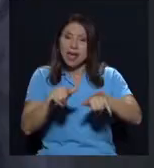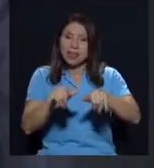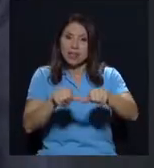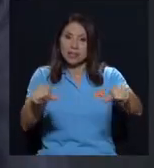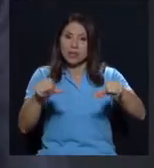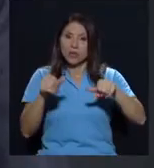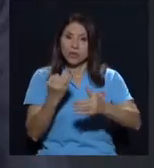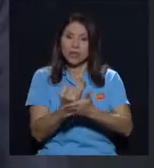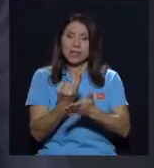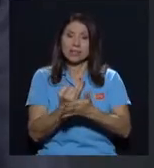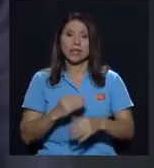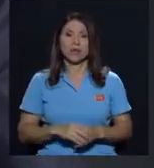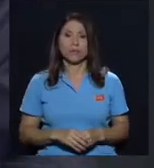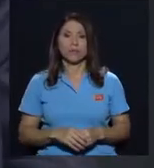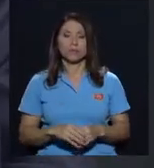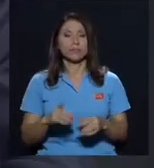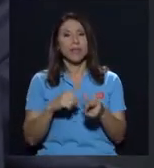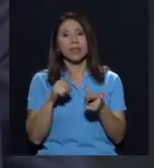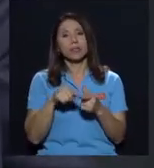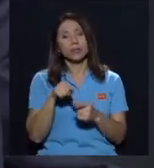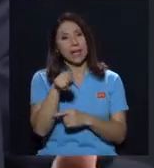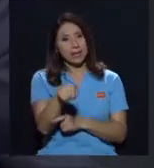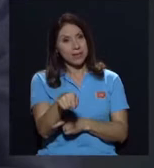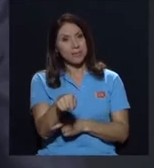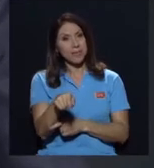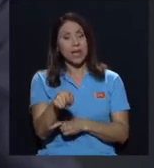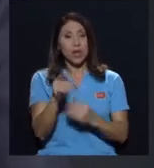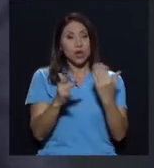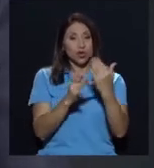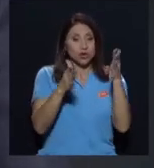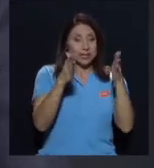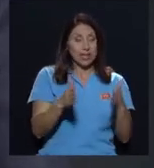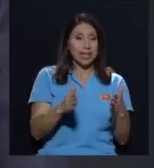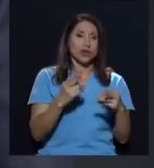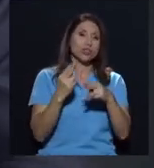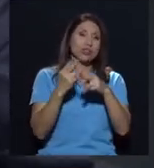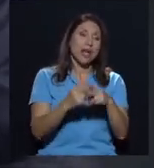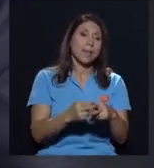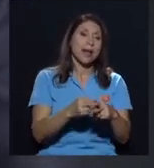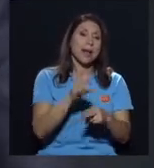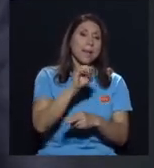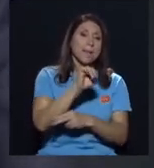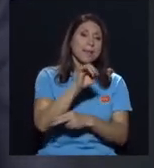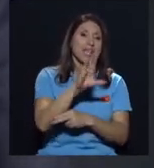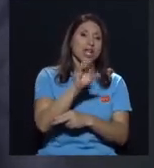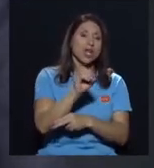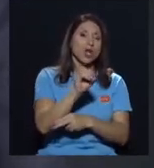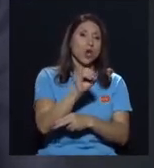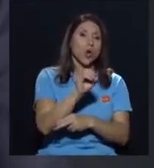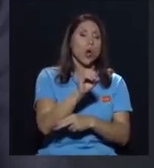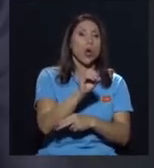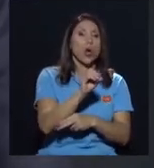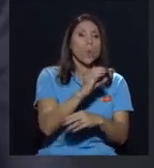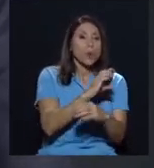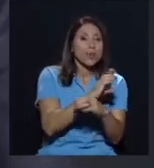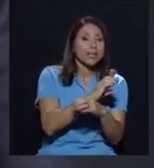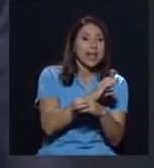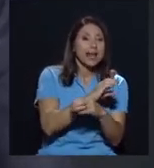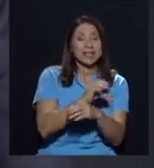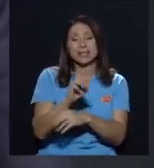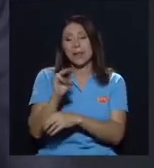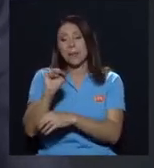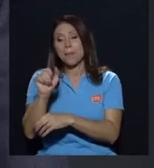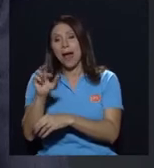en las medidas que llaman los técnicos microprudenciales y las macro prudenciales requiere de una